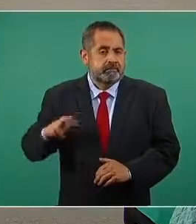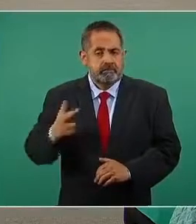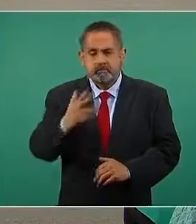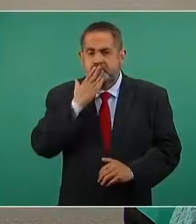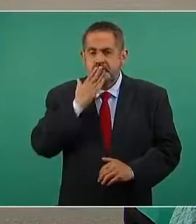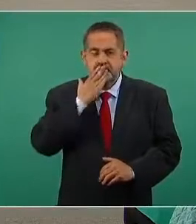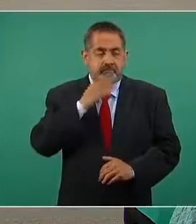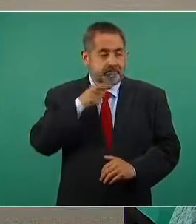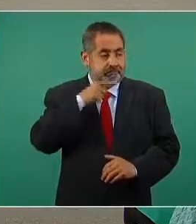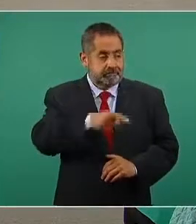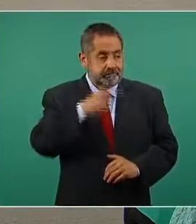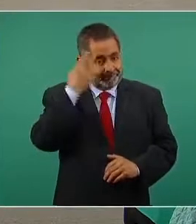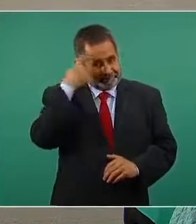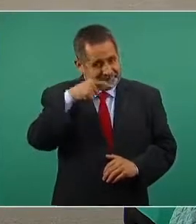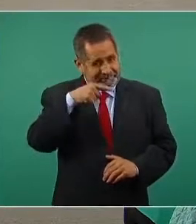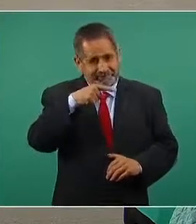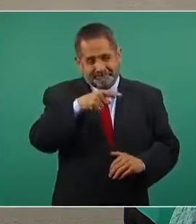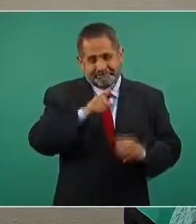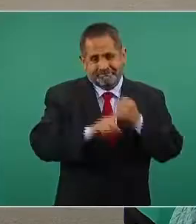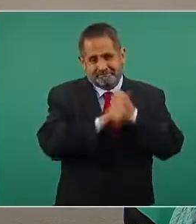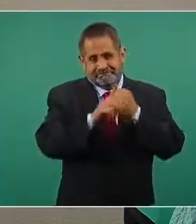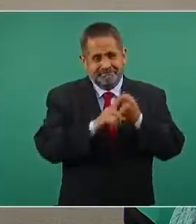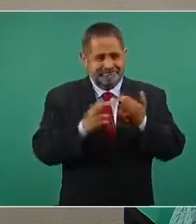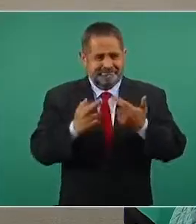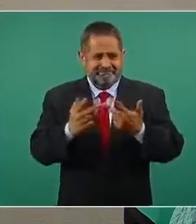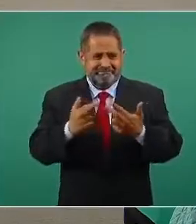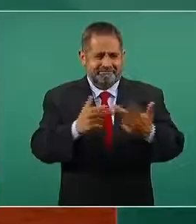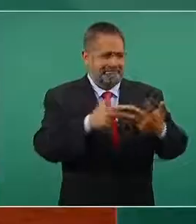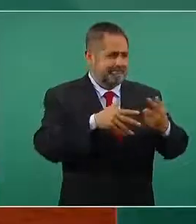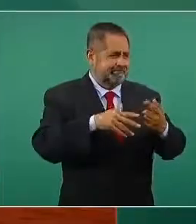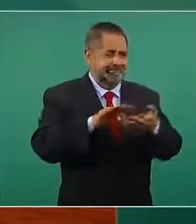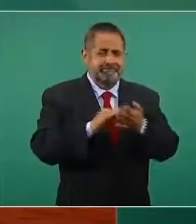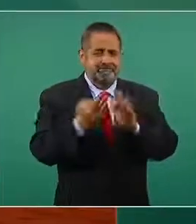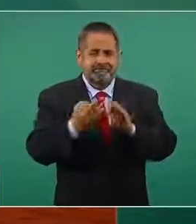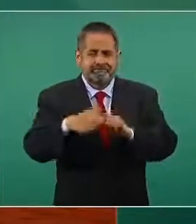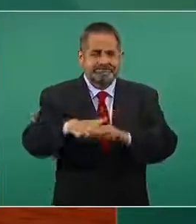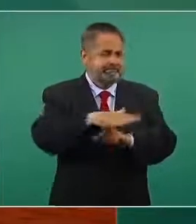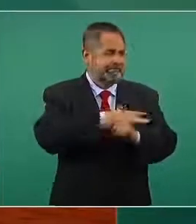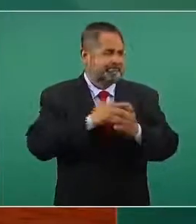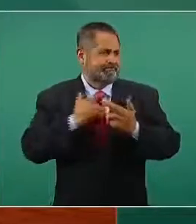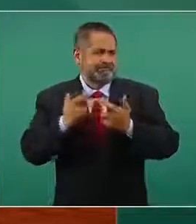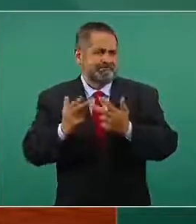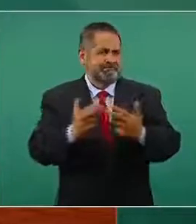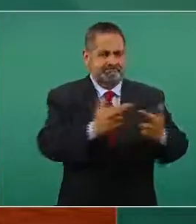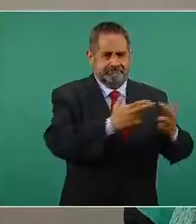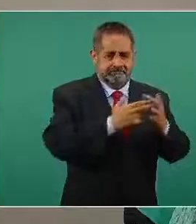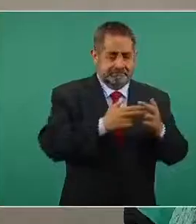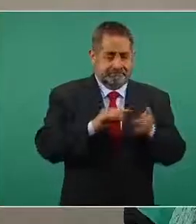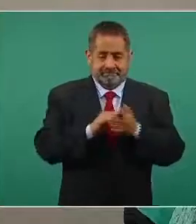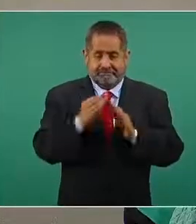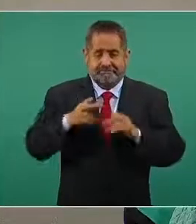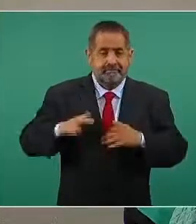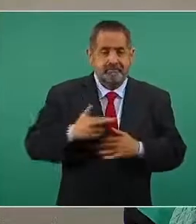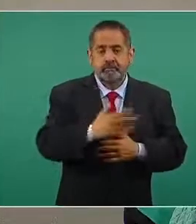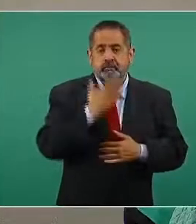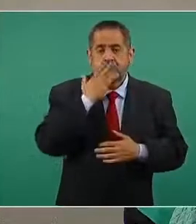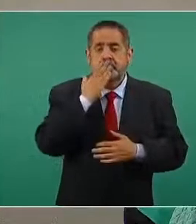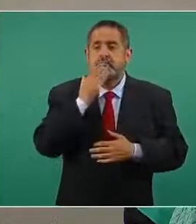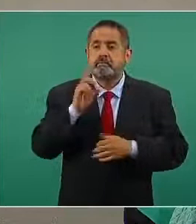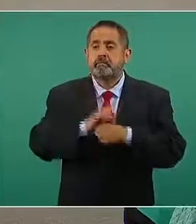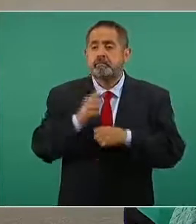ecológico, platicar un poco en referencia del río Sonora. El 6 de agosto